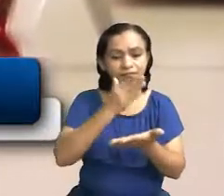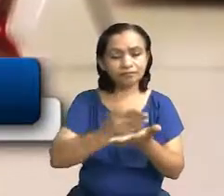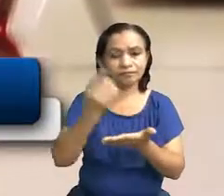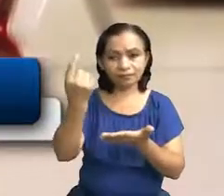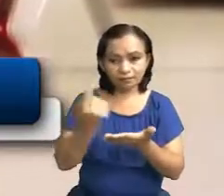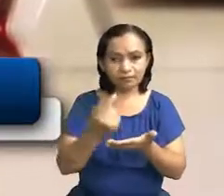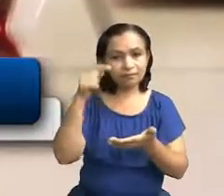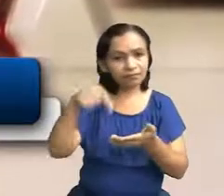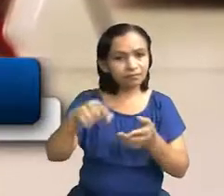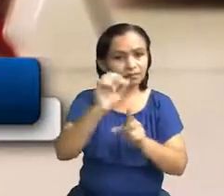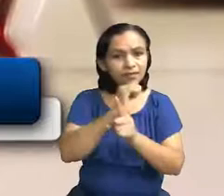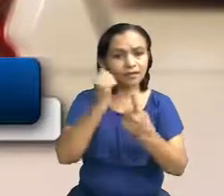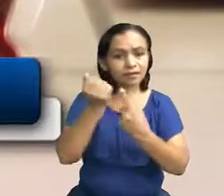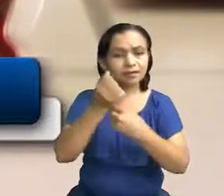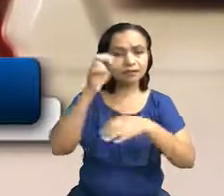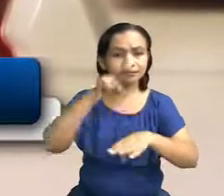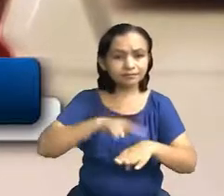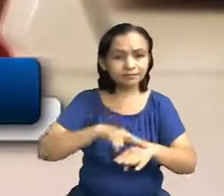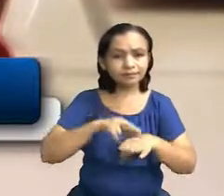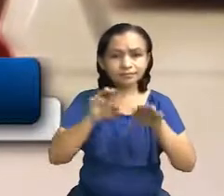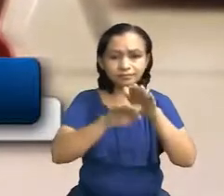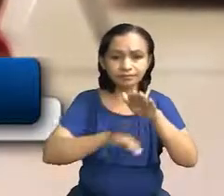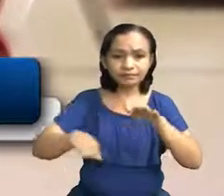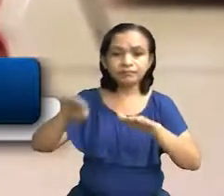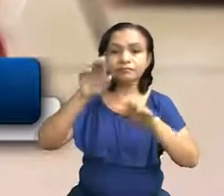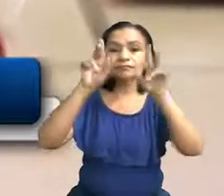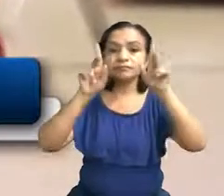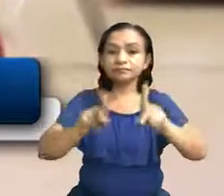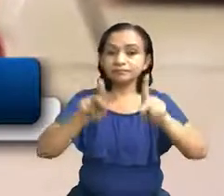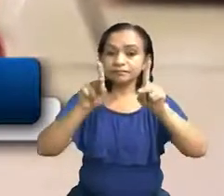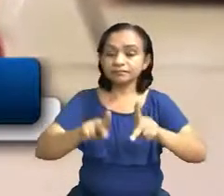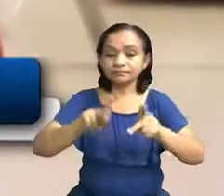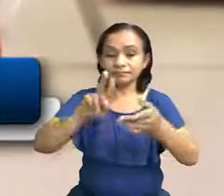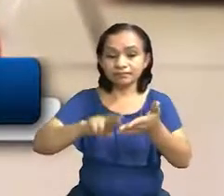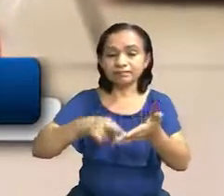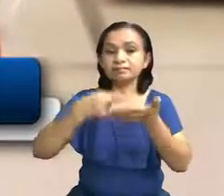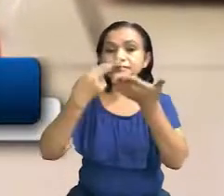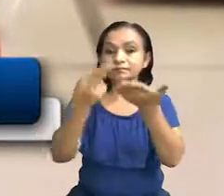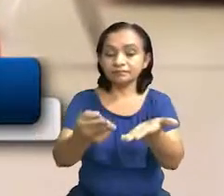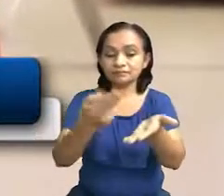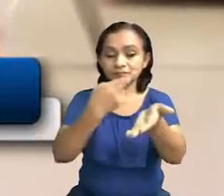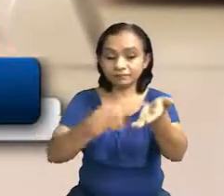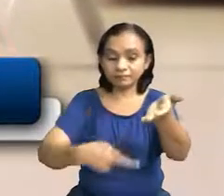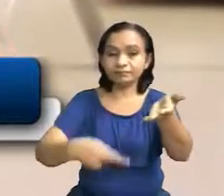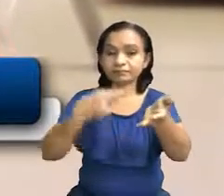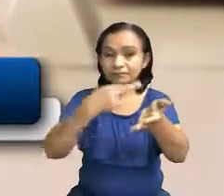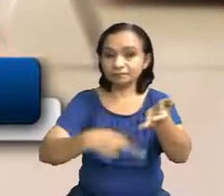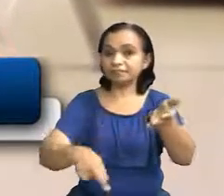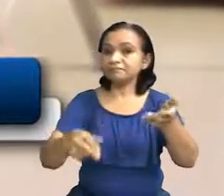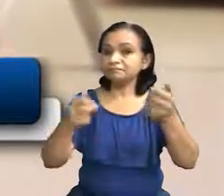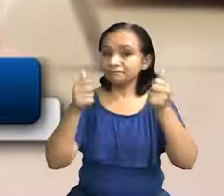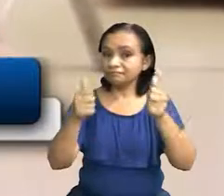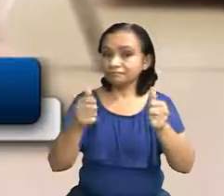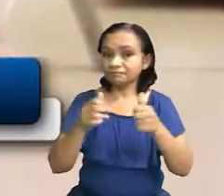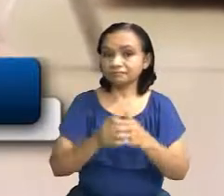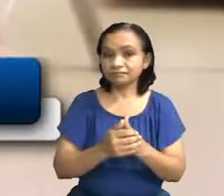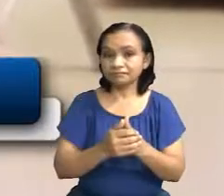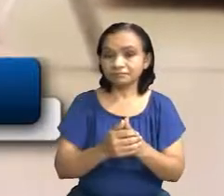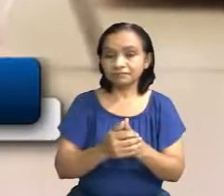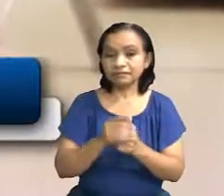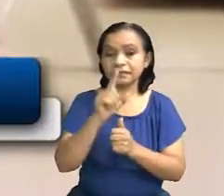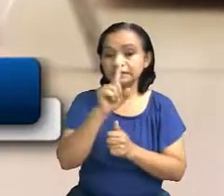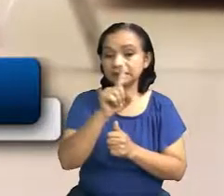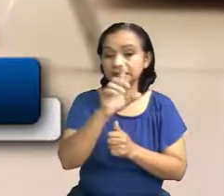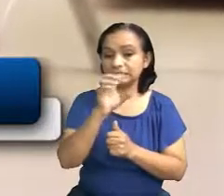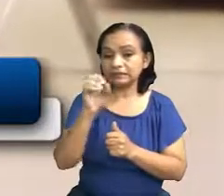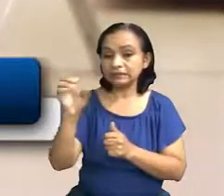año visitamos la Asamblea Nacional. ¿Y ha incrementado el número, doctor? Sí, sí. La Asamblea siempre ha sido un buen sitio de colecta, en realidad. Pasamos las 100